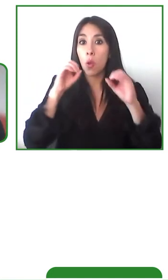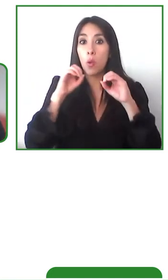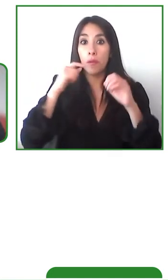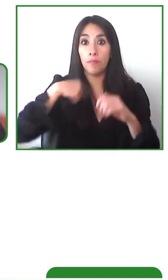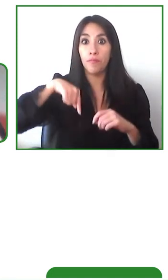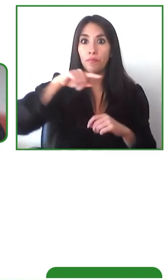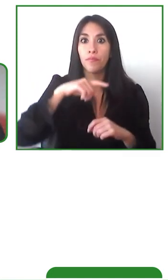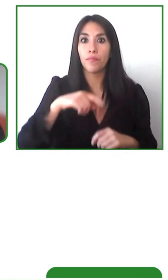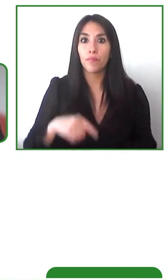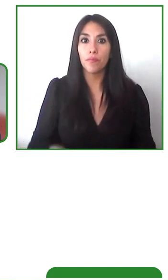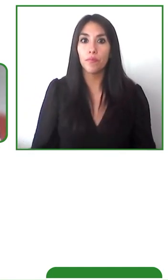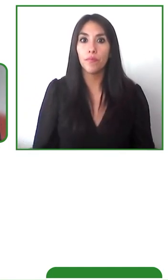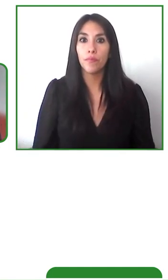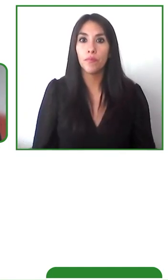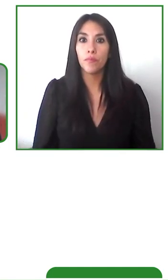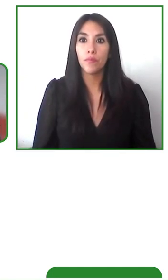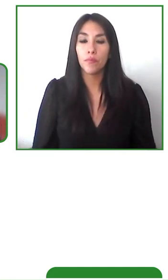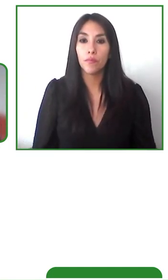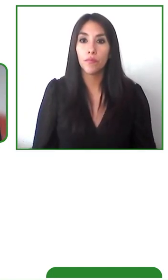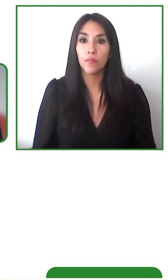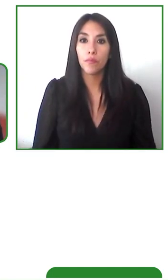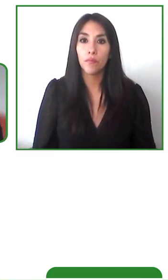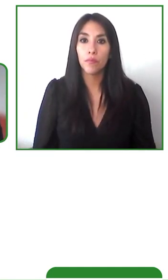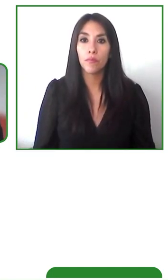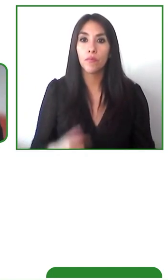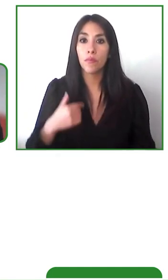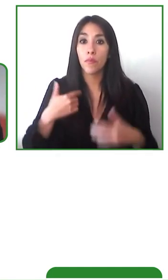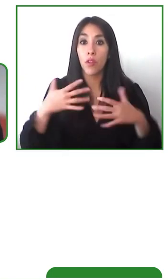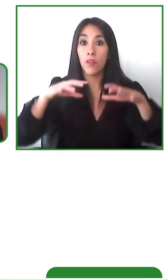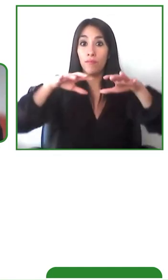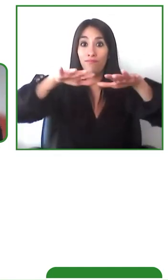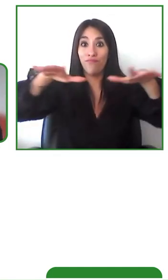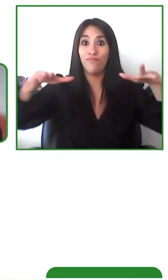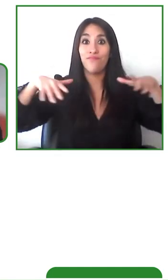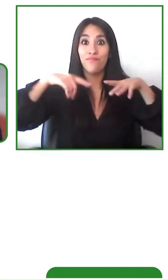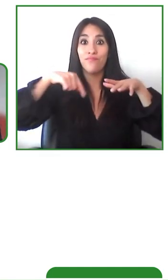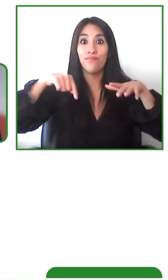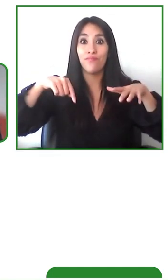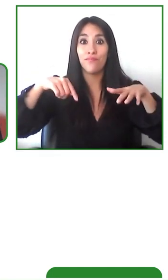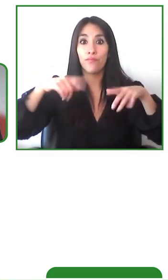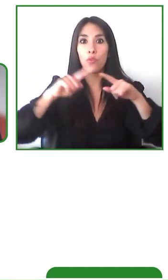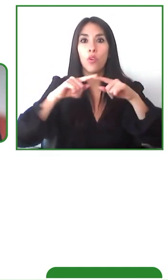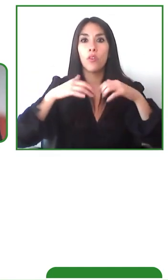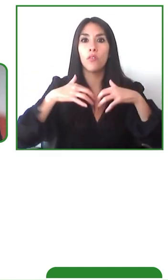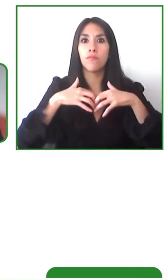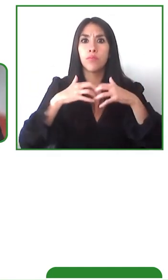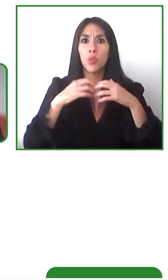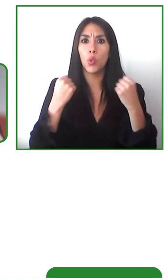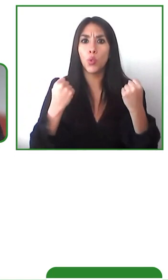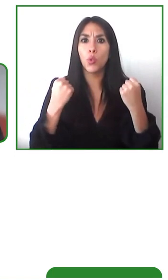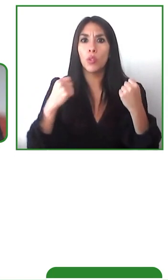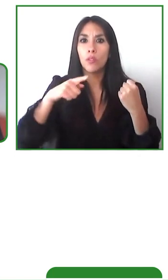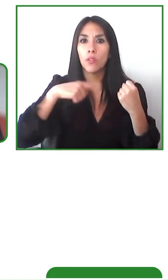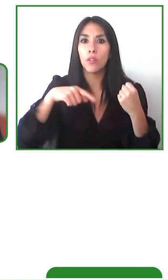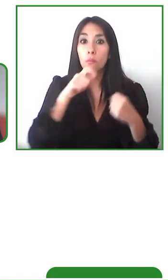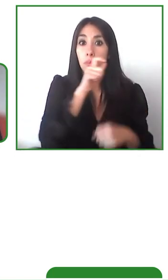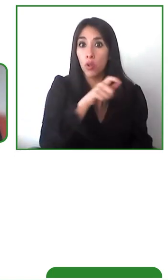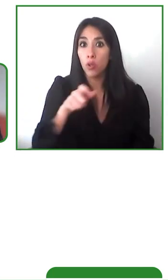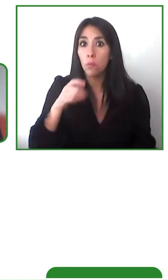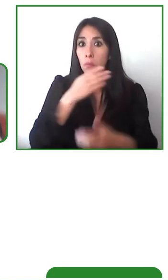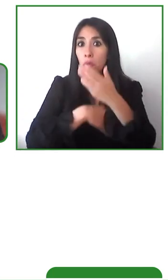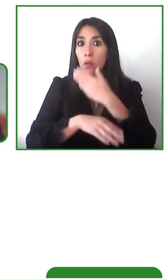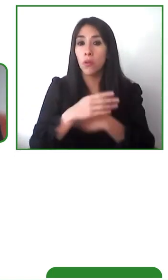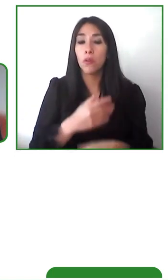estar invertidos y que empoderamos a nosotros, a personas con discapacidad, para